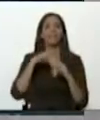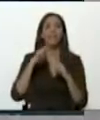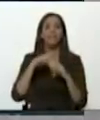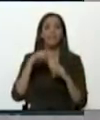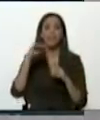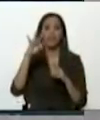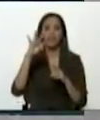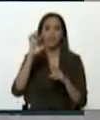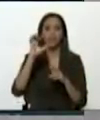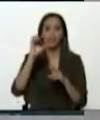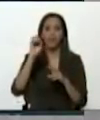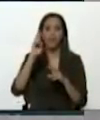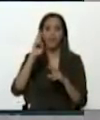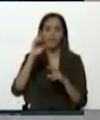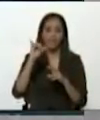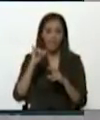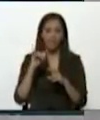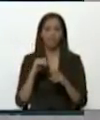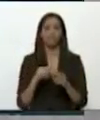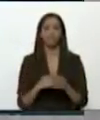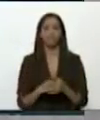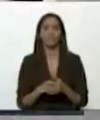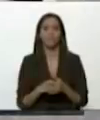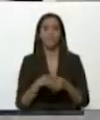Bernal, la toma de Miraflores.